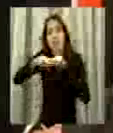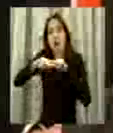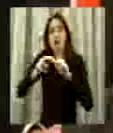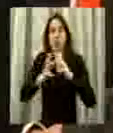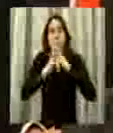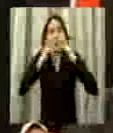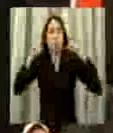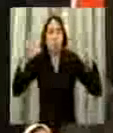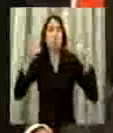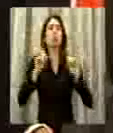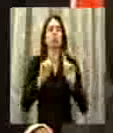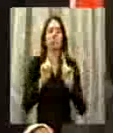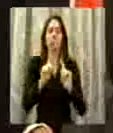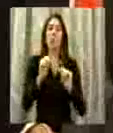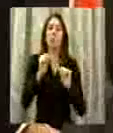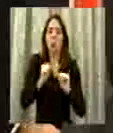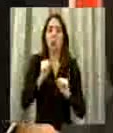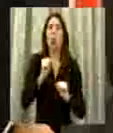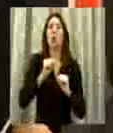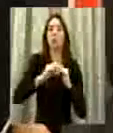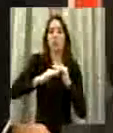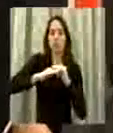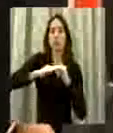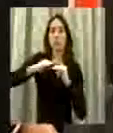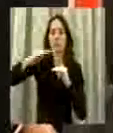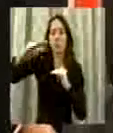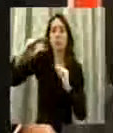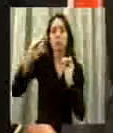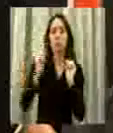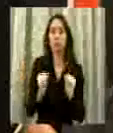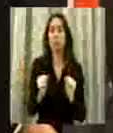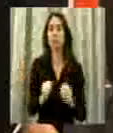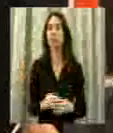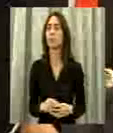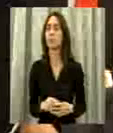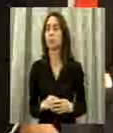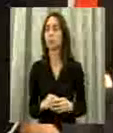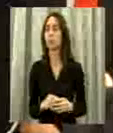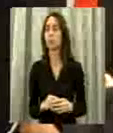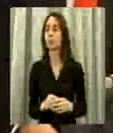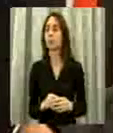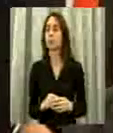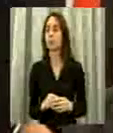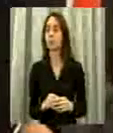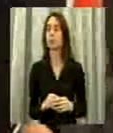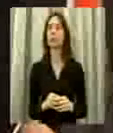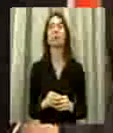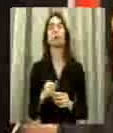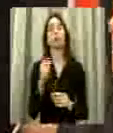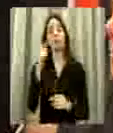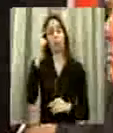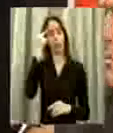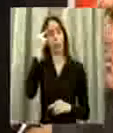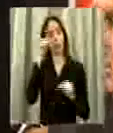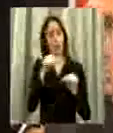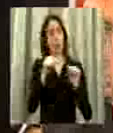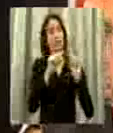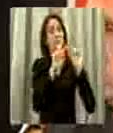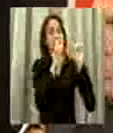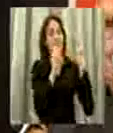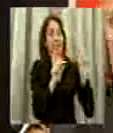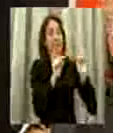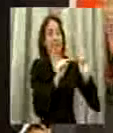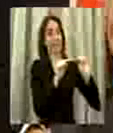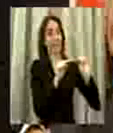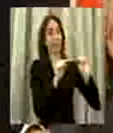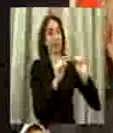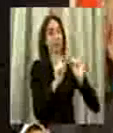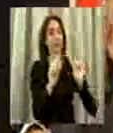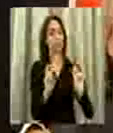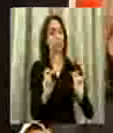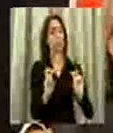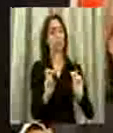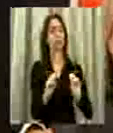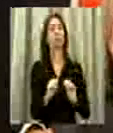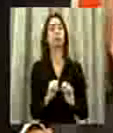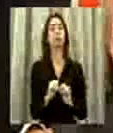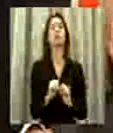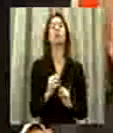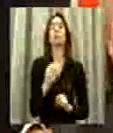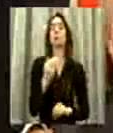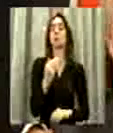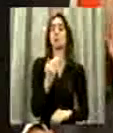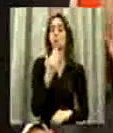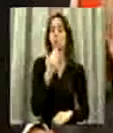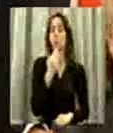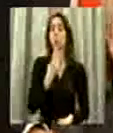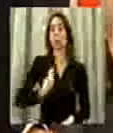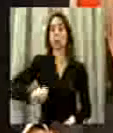déficits insostenibles. Por lo tanto, creo que sin dejar de pensar que este es un tema, también no